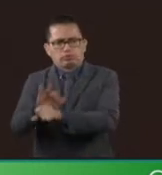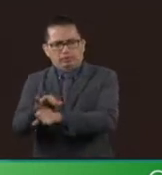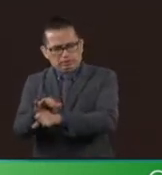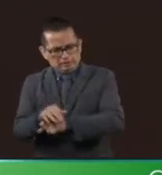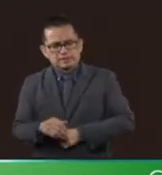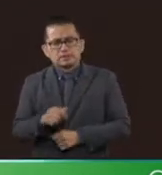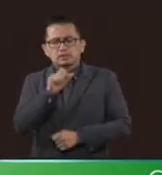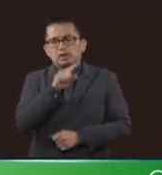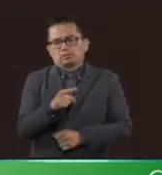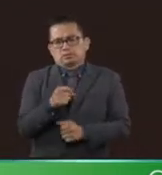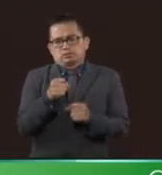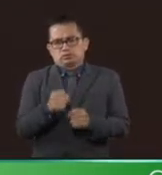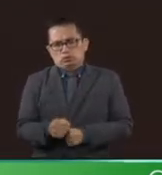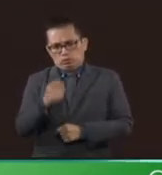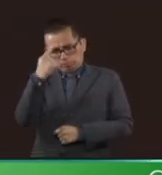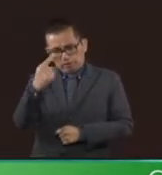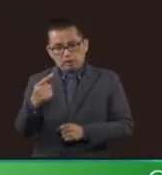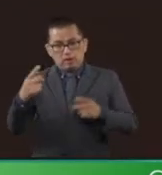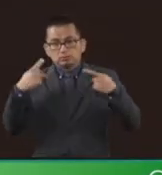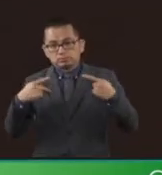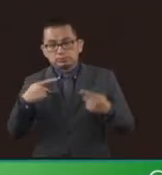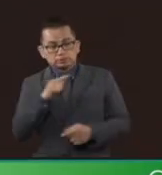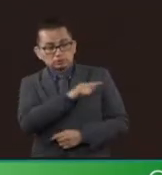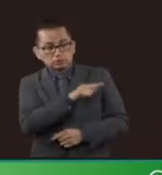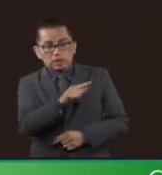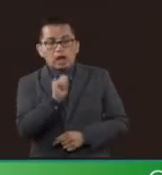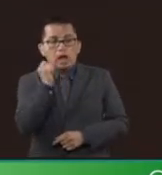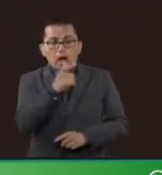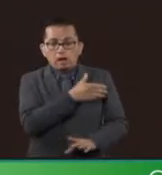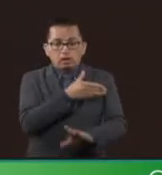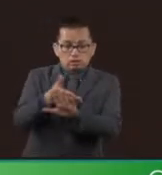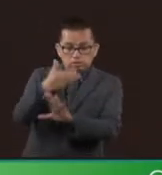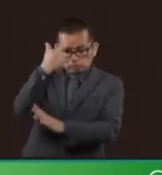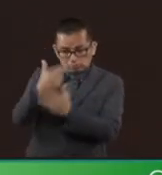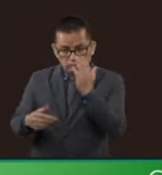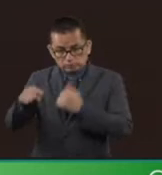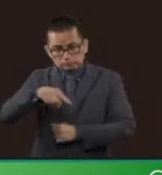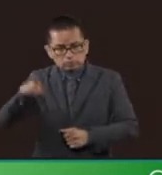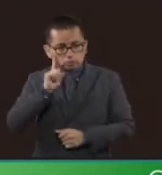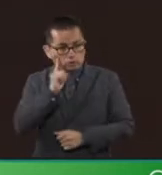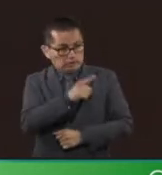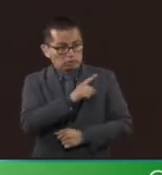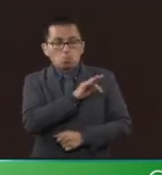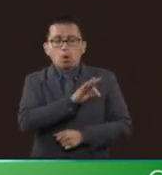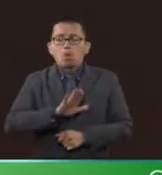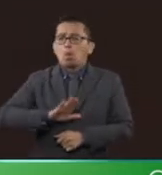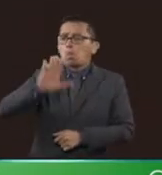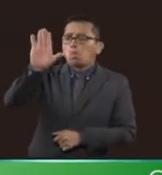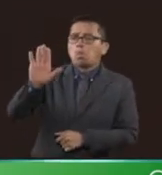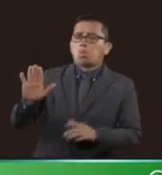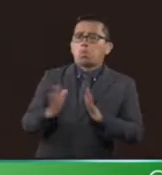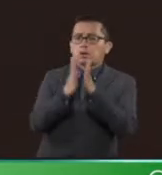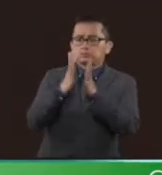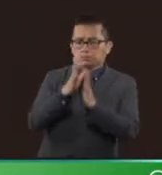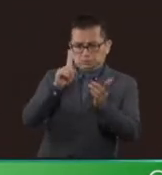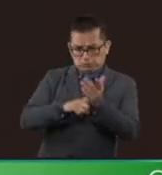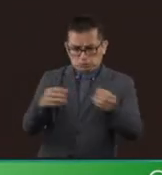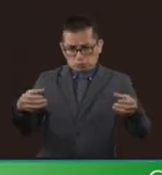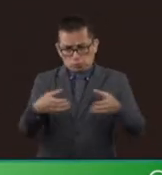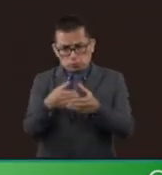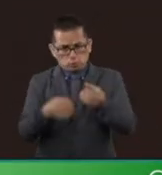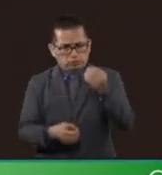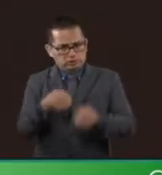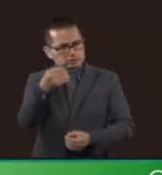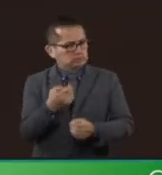también garantizamos que ninguna persona que haya incurrido en este tipo de actos acceda a cargos del Poder Judicial de la